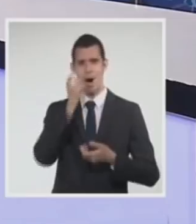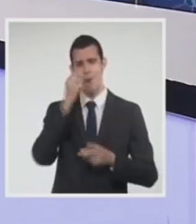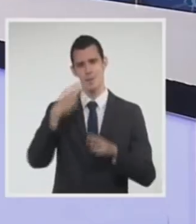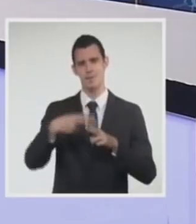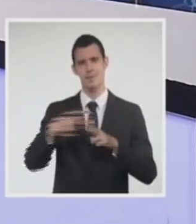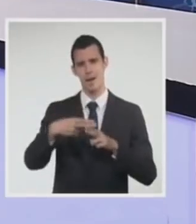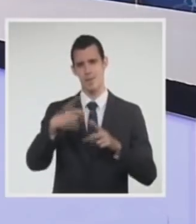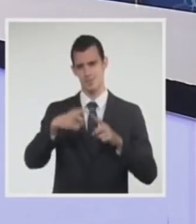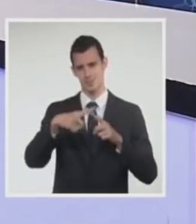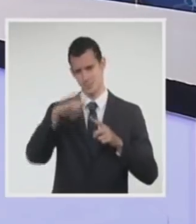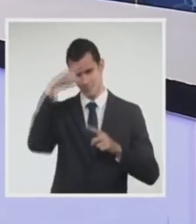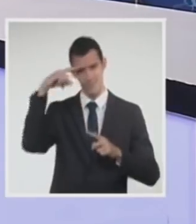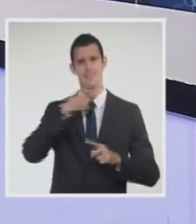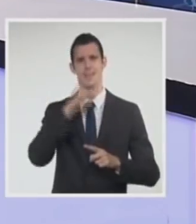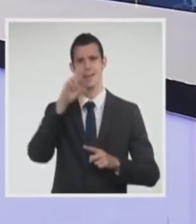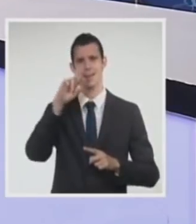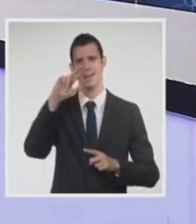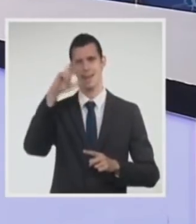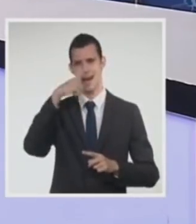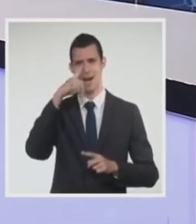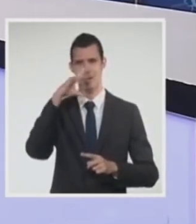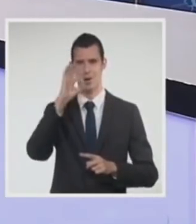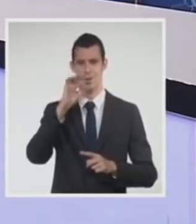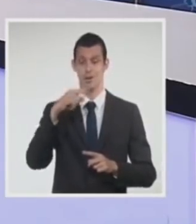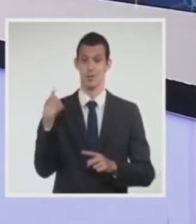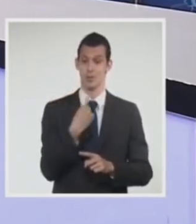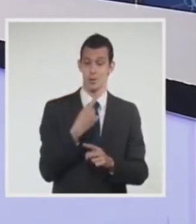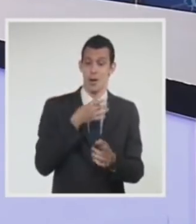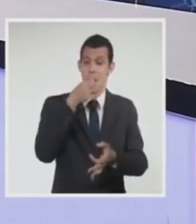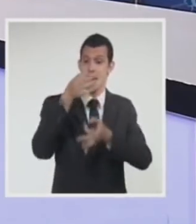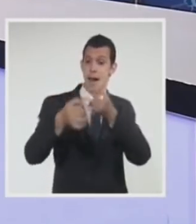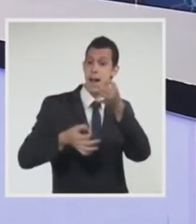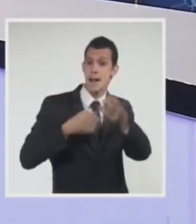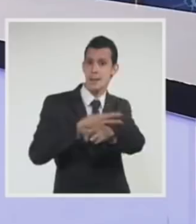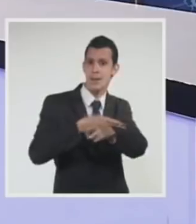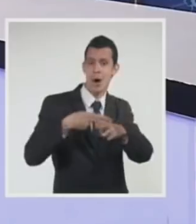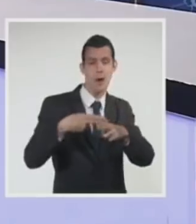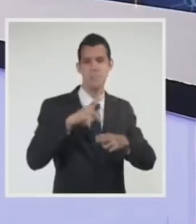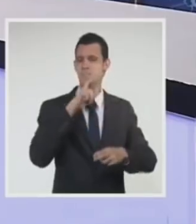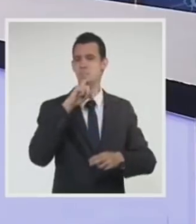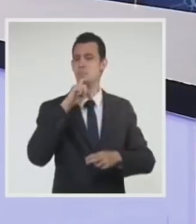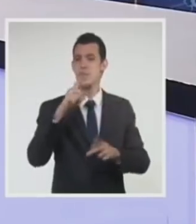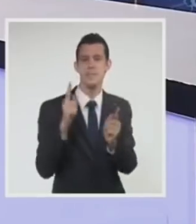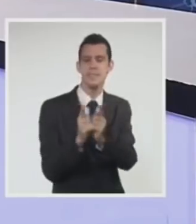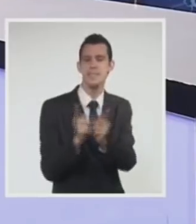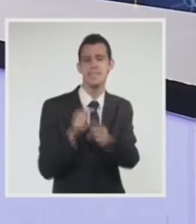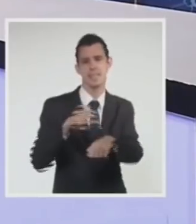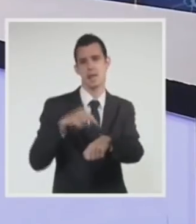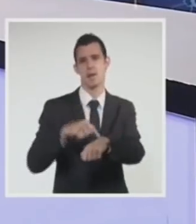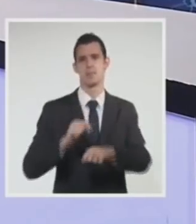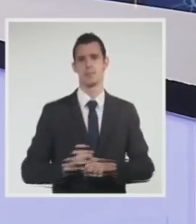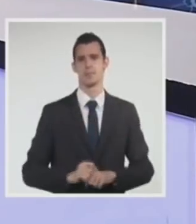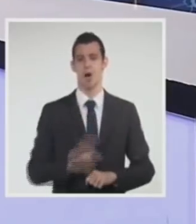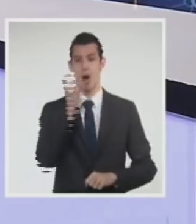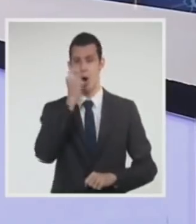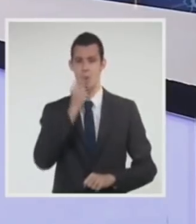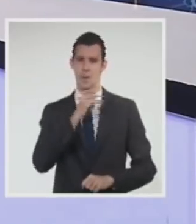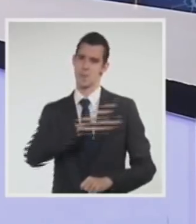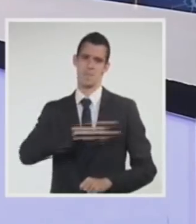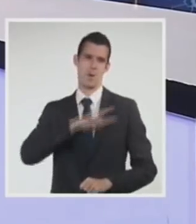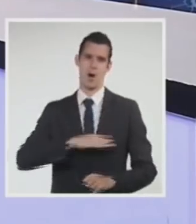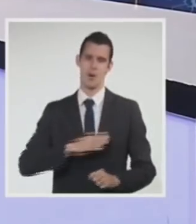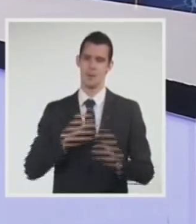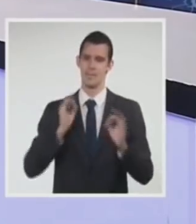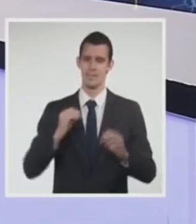Serrano, un hombre cuyos méritos aquí no cabrían. Ha sido ejemplo de disciplina, ejemplo de modestia,